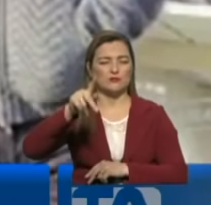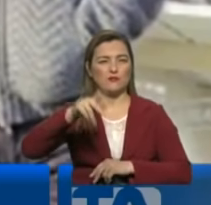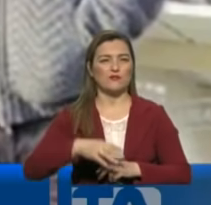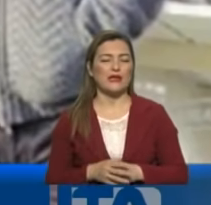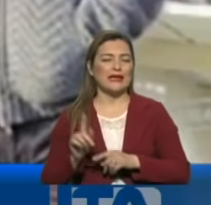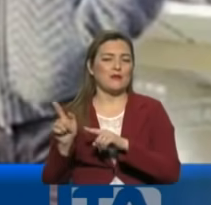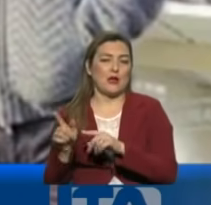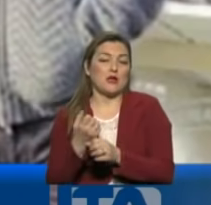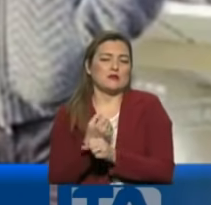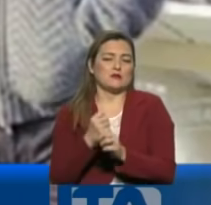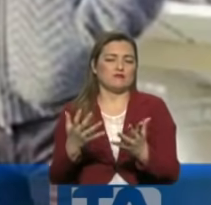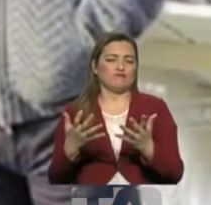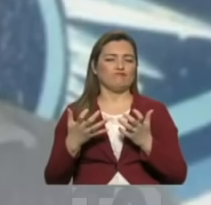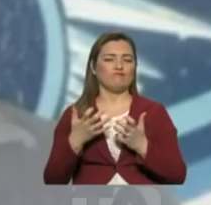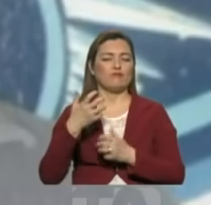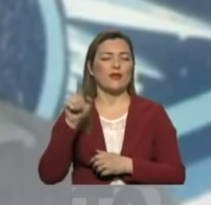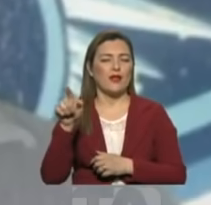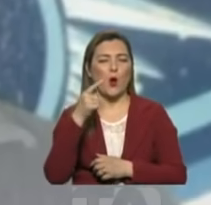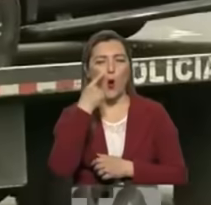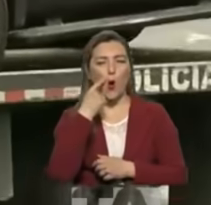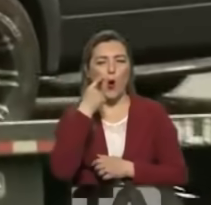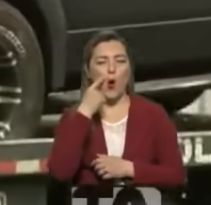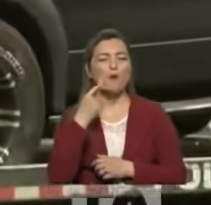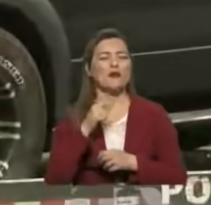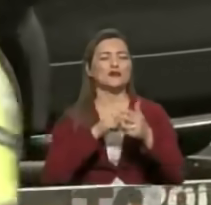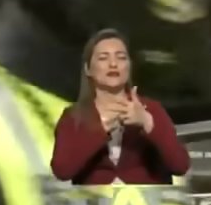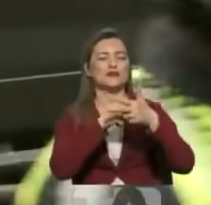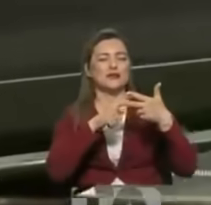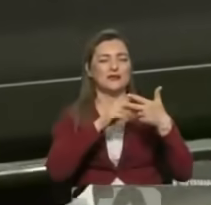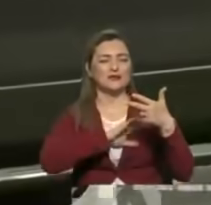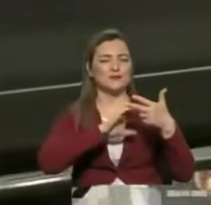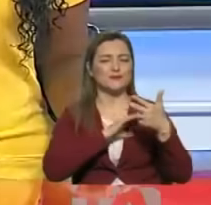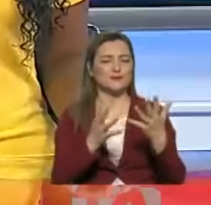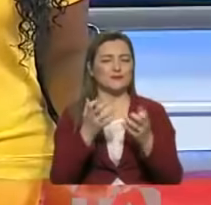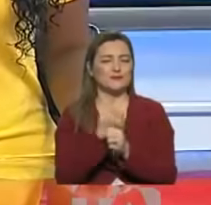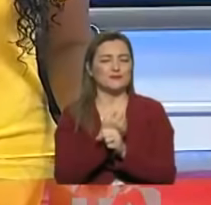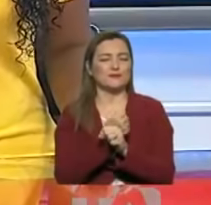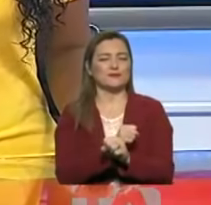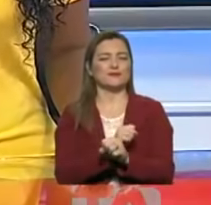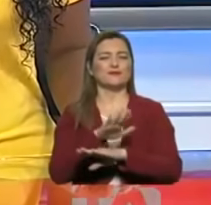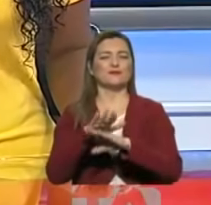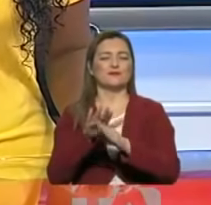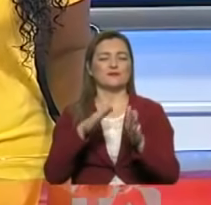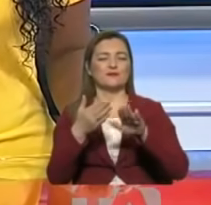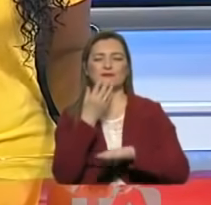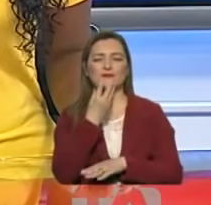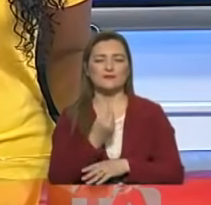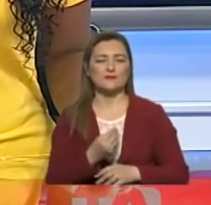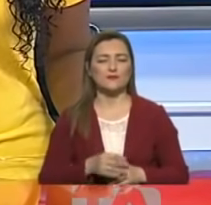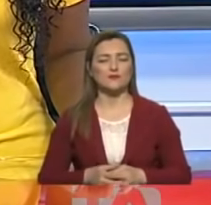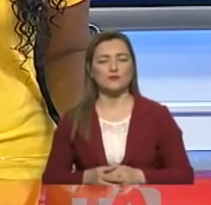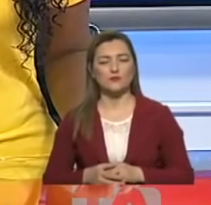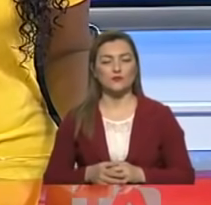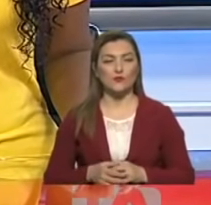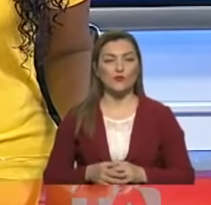del israelí en el caso Abdalá Bucarán e hijos. Fernanda Ceballos, 24 horas. Se registró un nuevo episodio